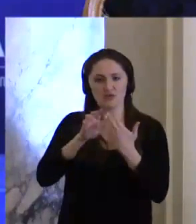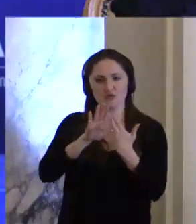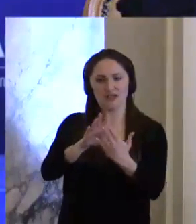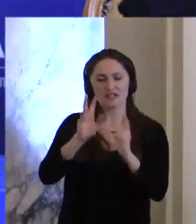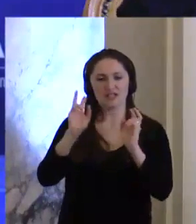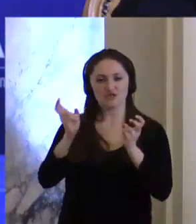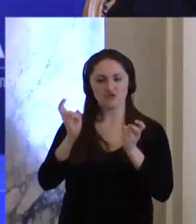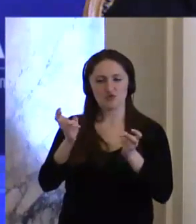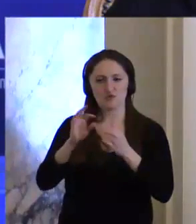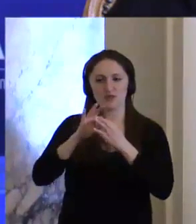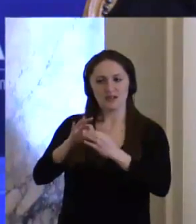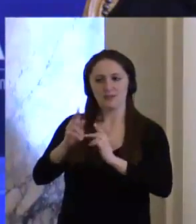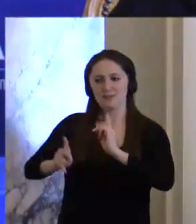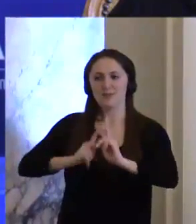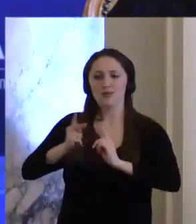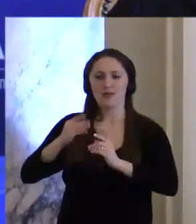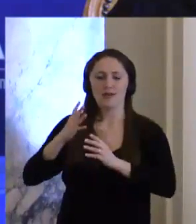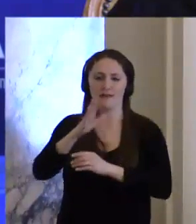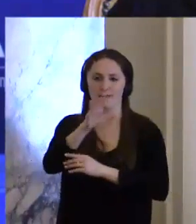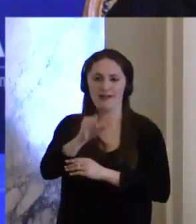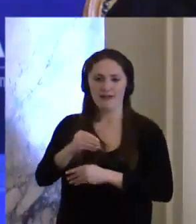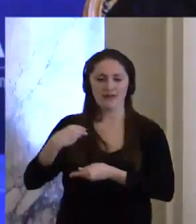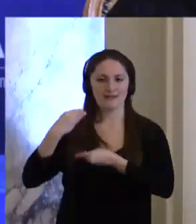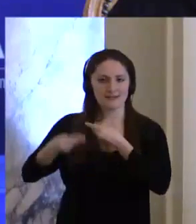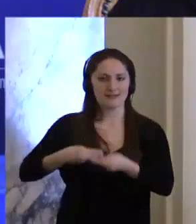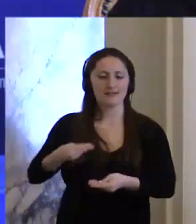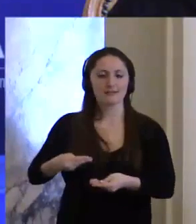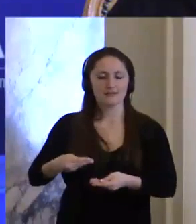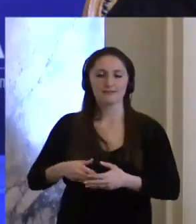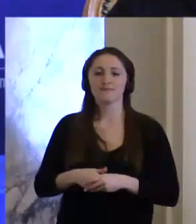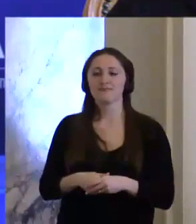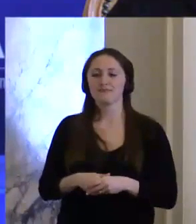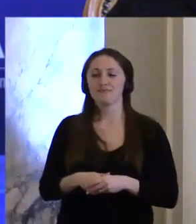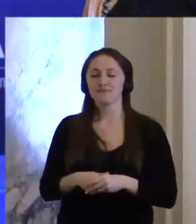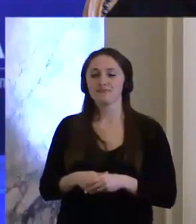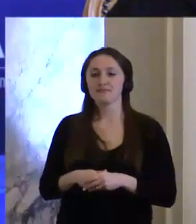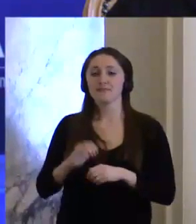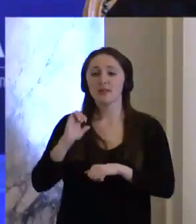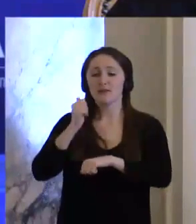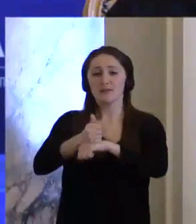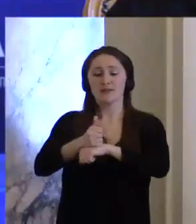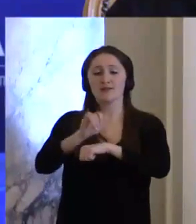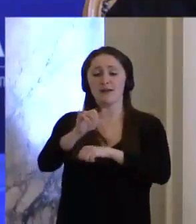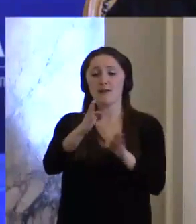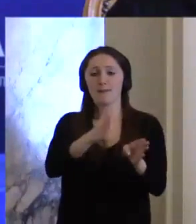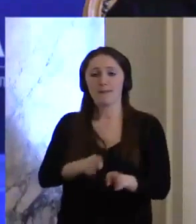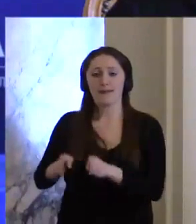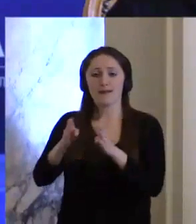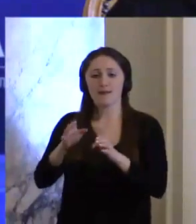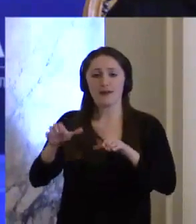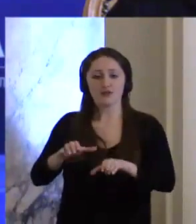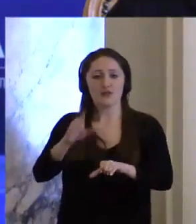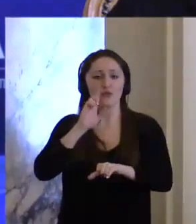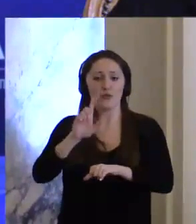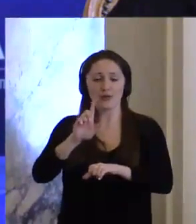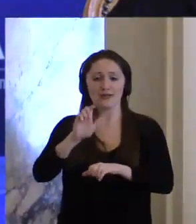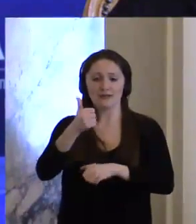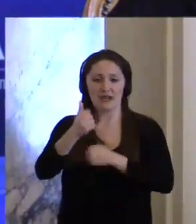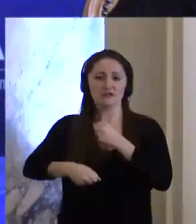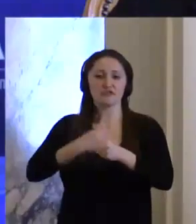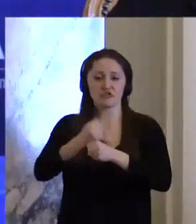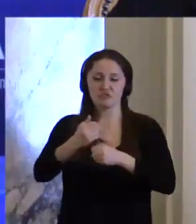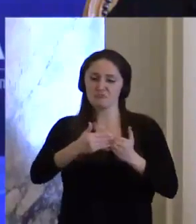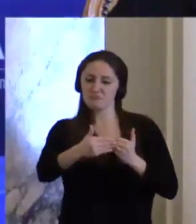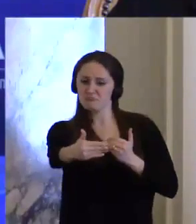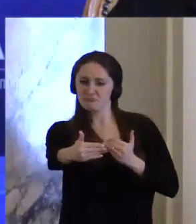de la implementación del plan de acción para la década, tenemos que empezar con esas, with the low-hanging